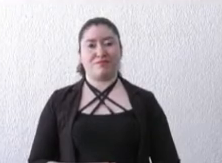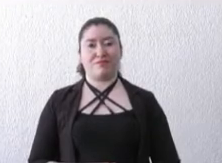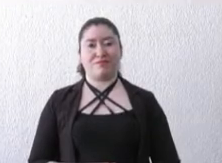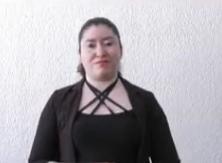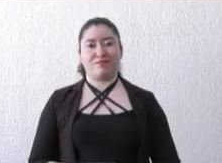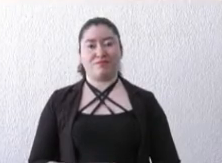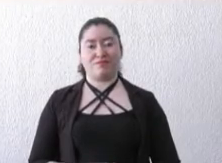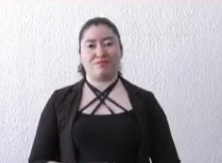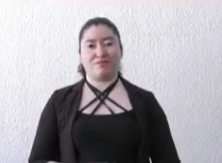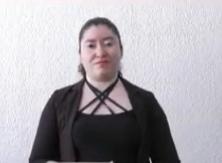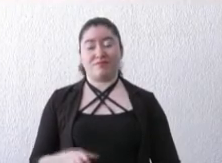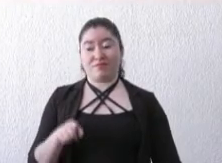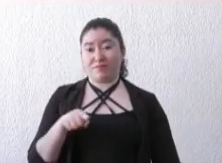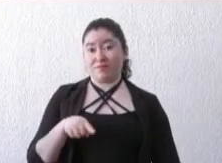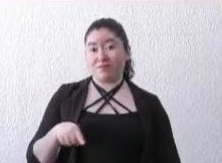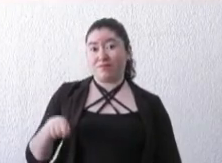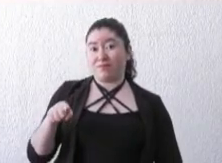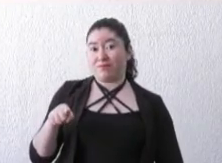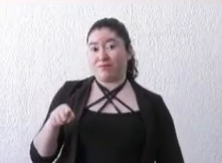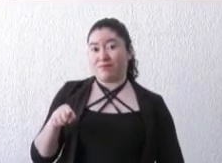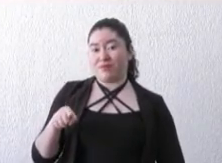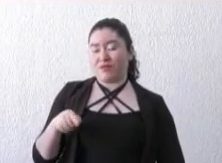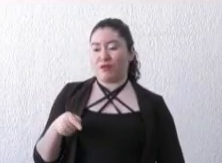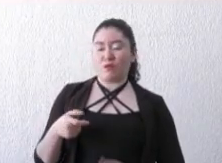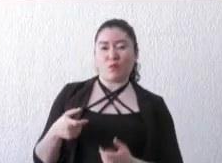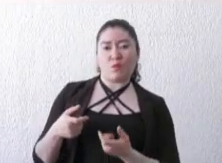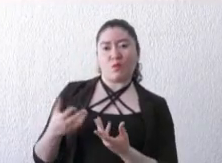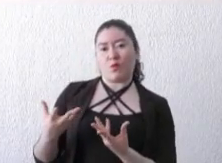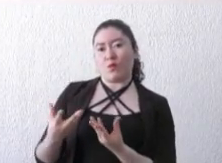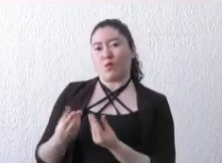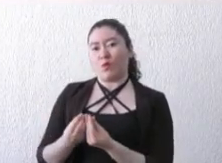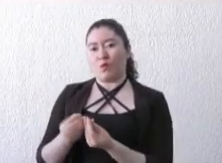quienes estarán colaborando